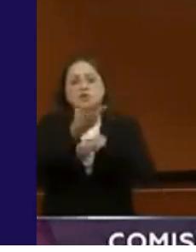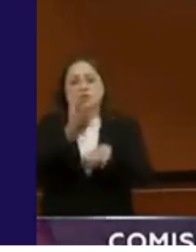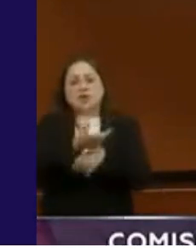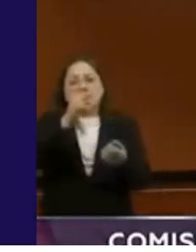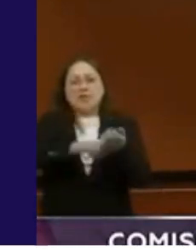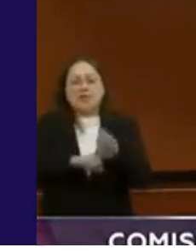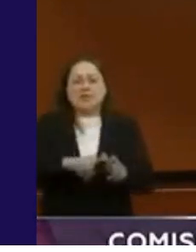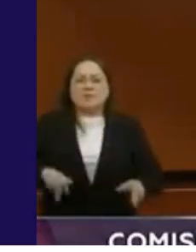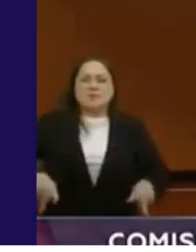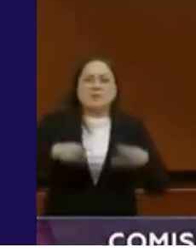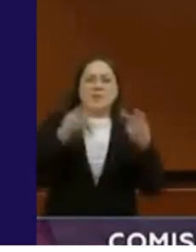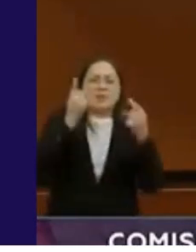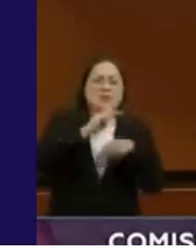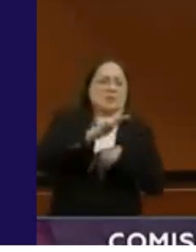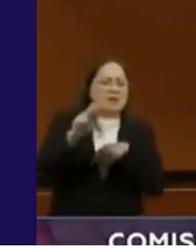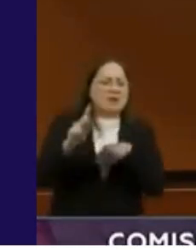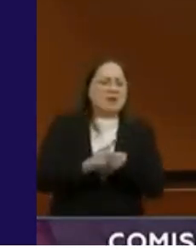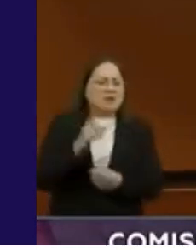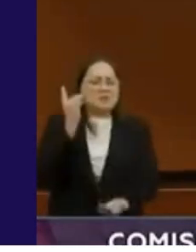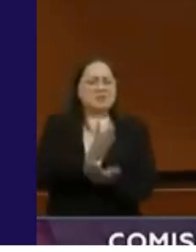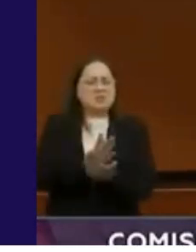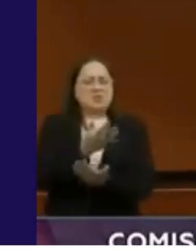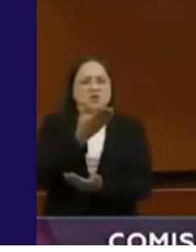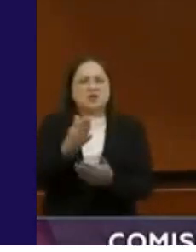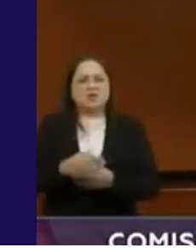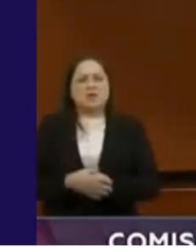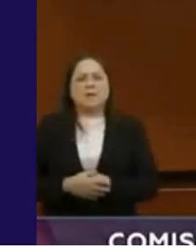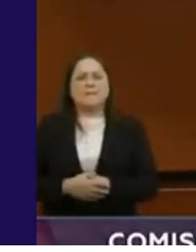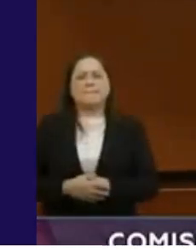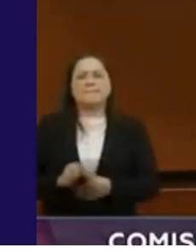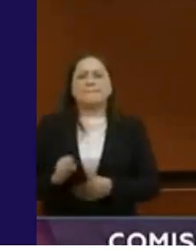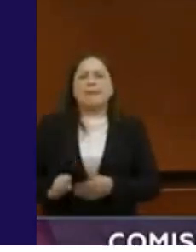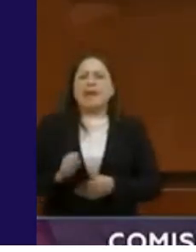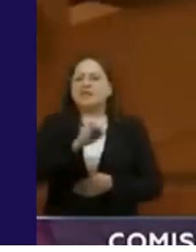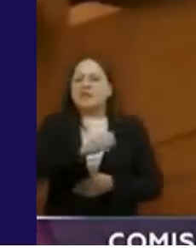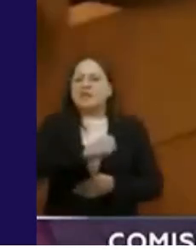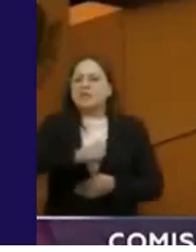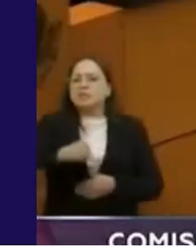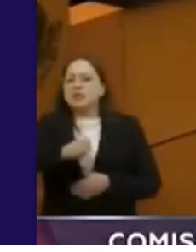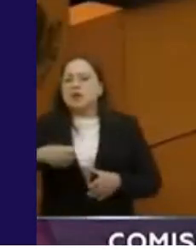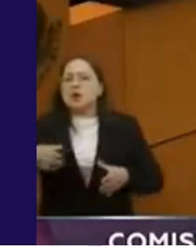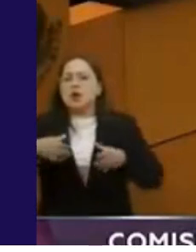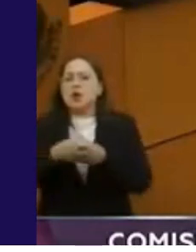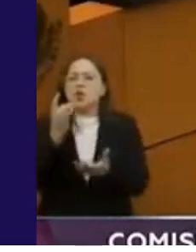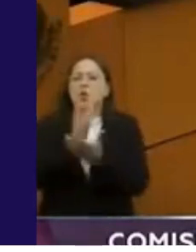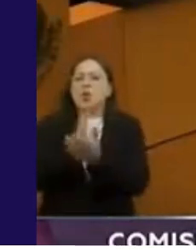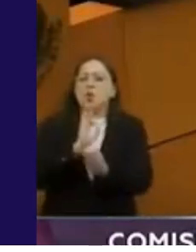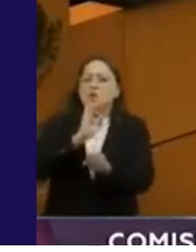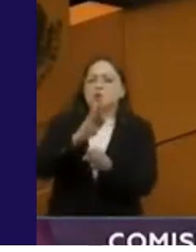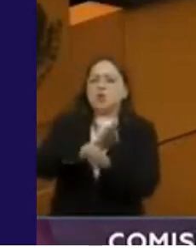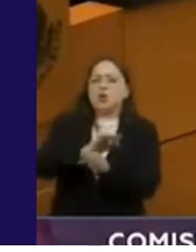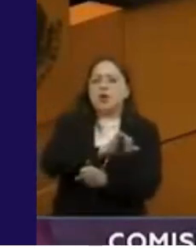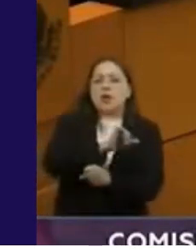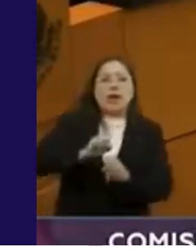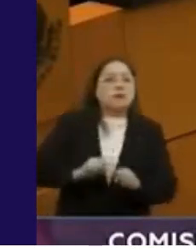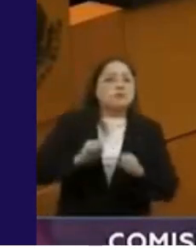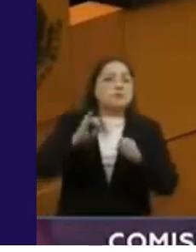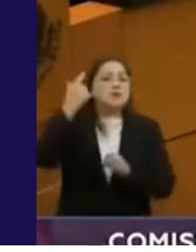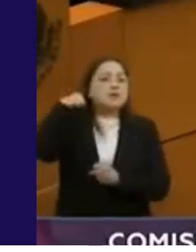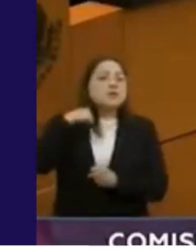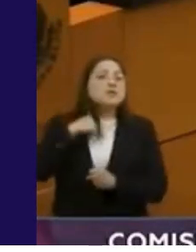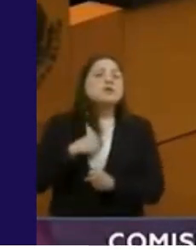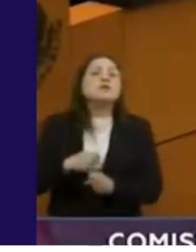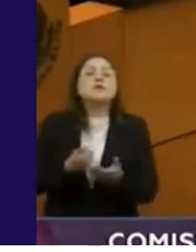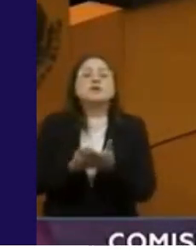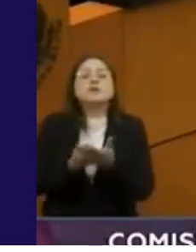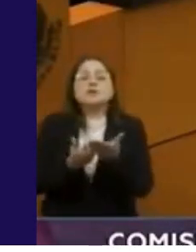de vendepatrias es lo que son. Pandilla de lacayos que están validando la intervención